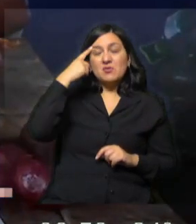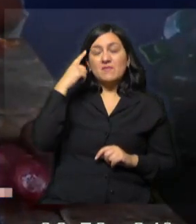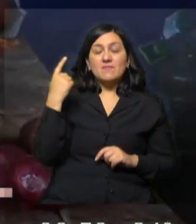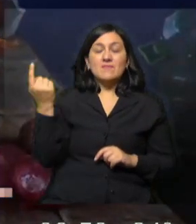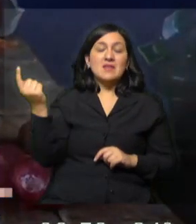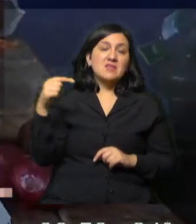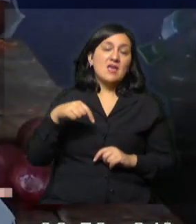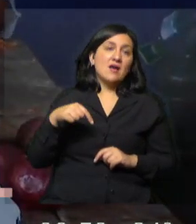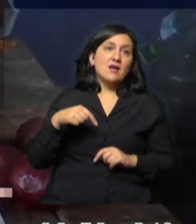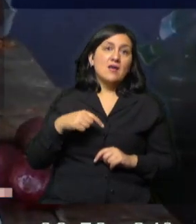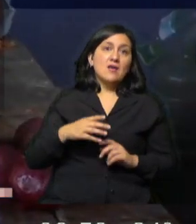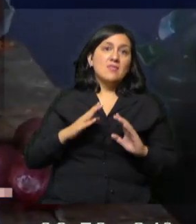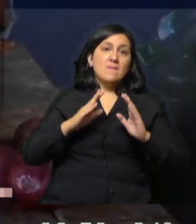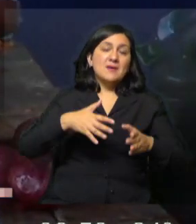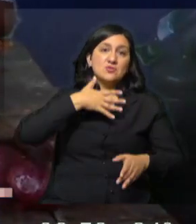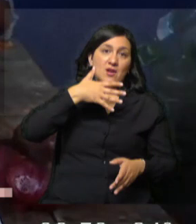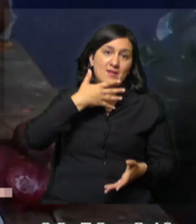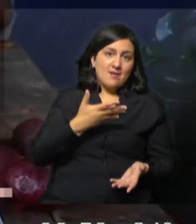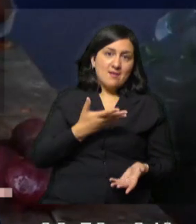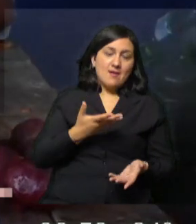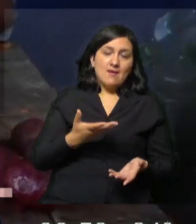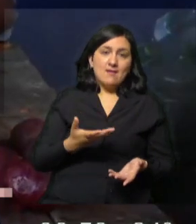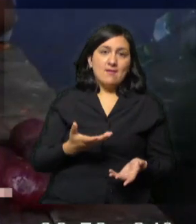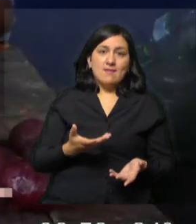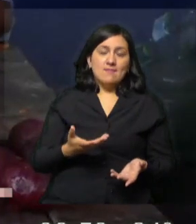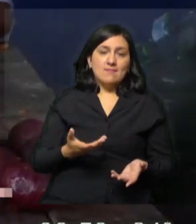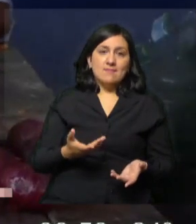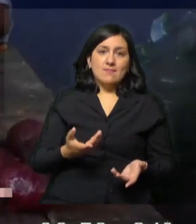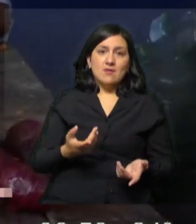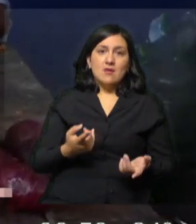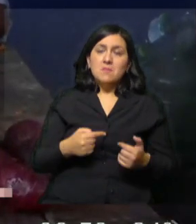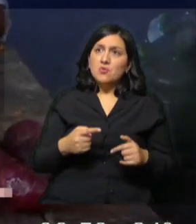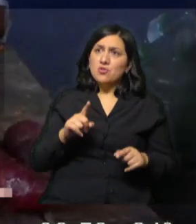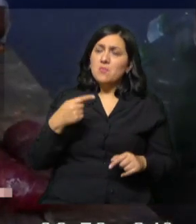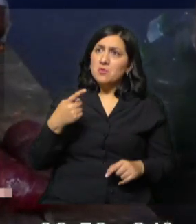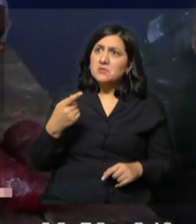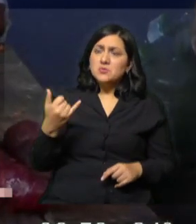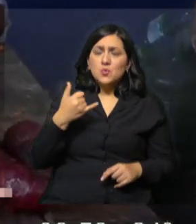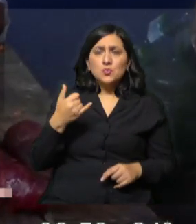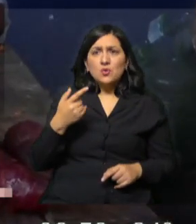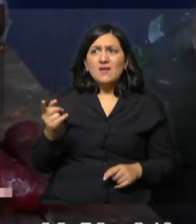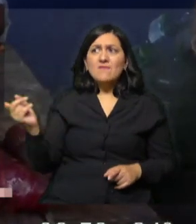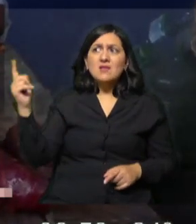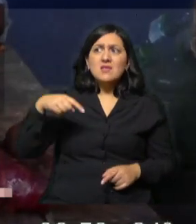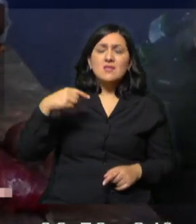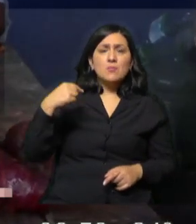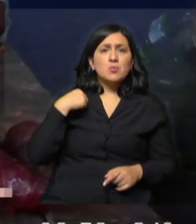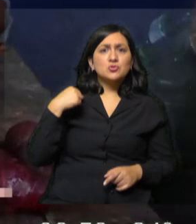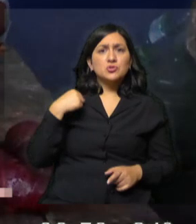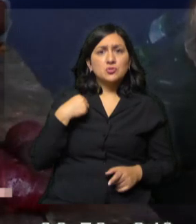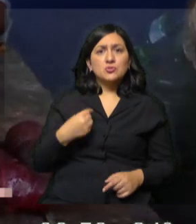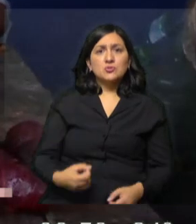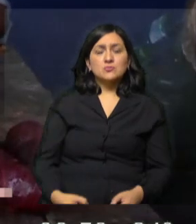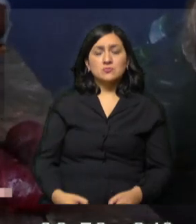jubilada, pensábamos que venía de Paso de la Arena, de algún lugar más cerca, y al tiempo nos vinimos a enterar que venía de Positos hasta acá.